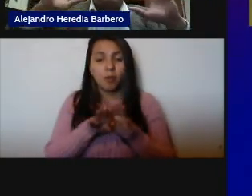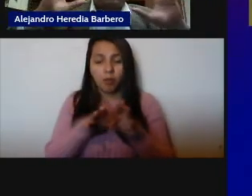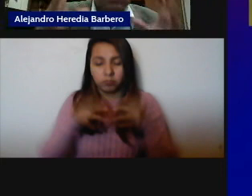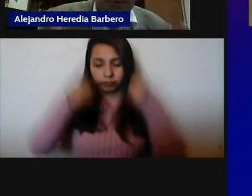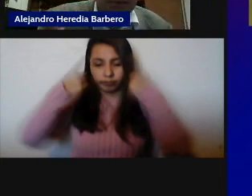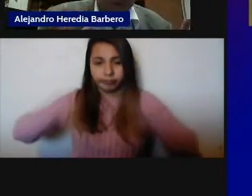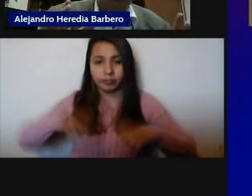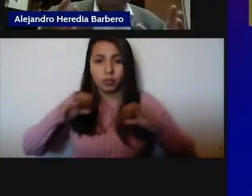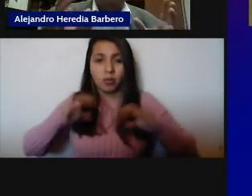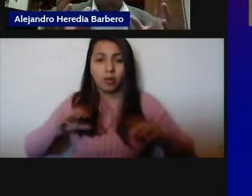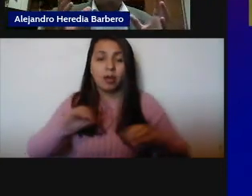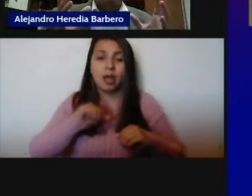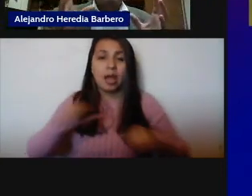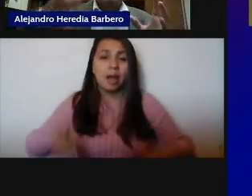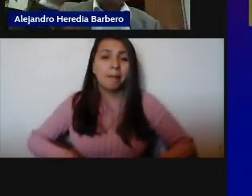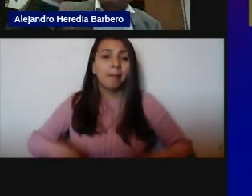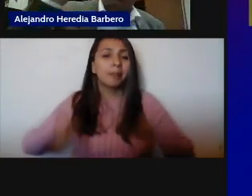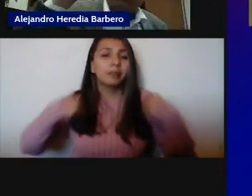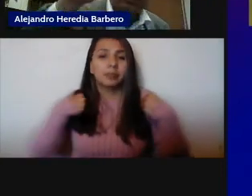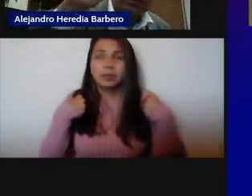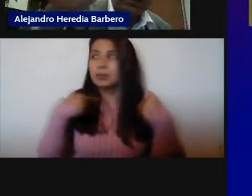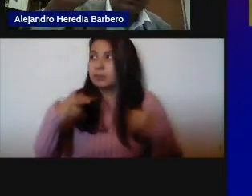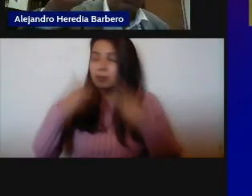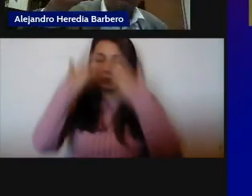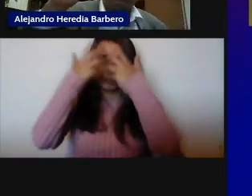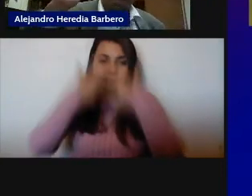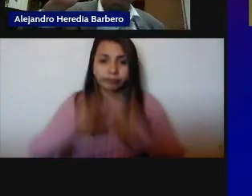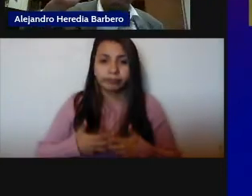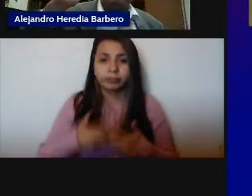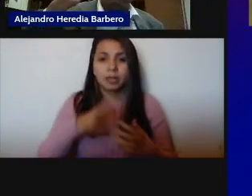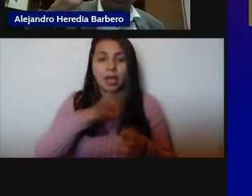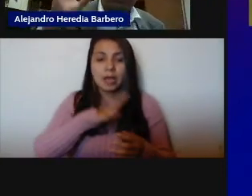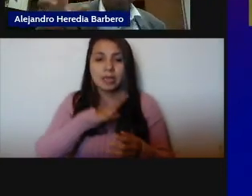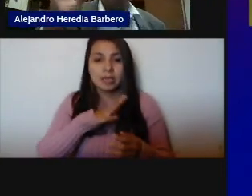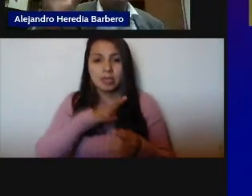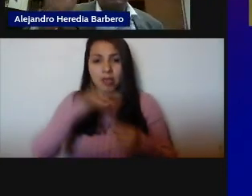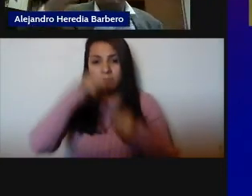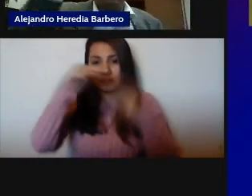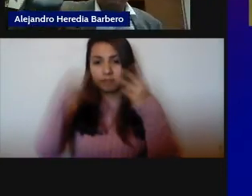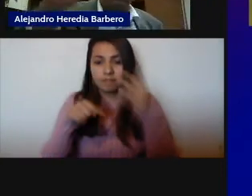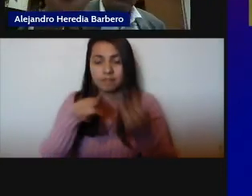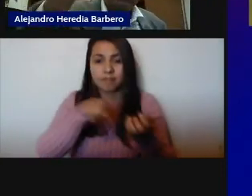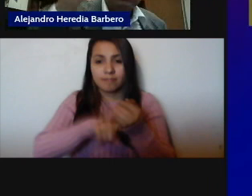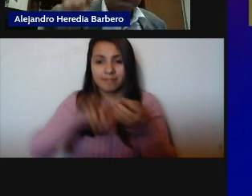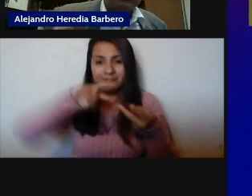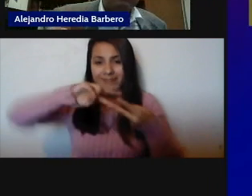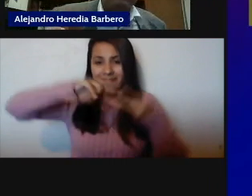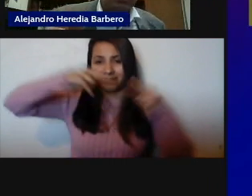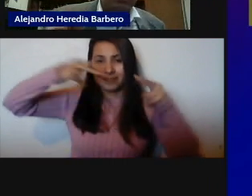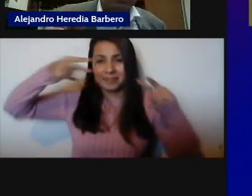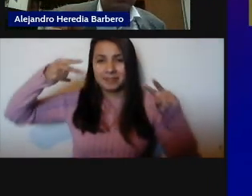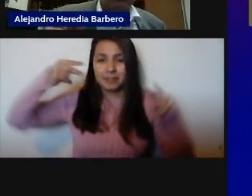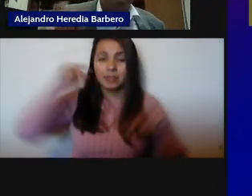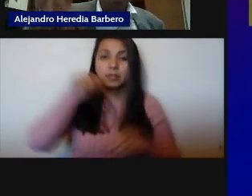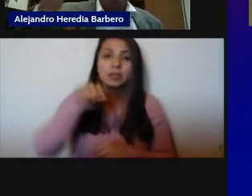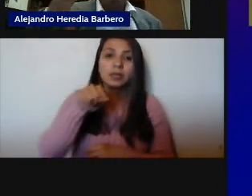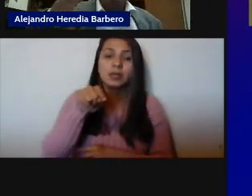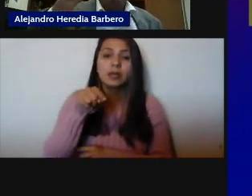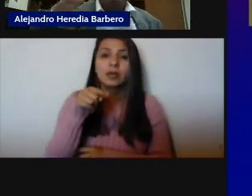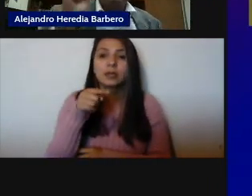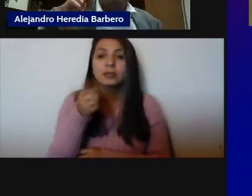la máquina molecular del sistema vivo, que está concentrada la información o que tiene concentrada información en el material